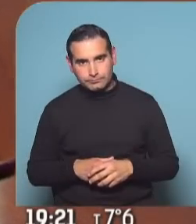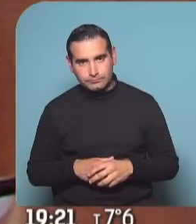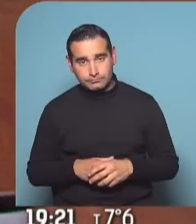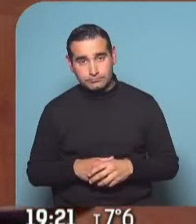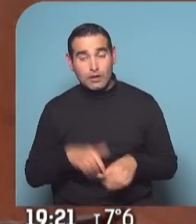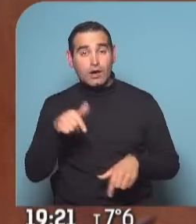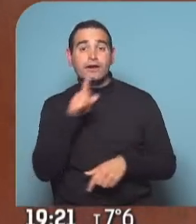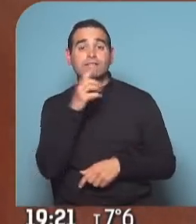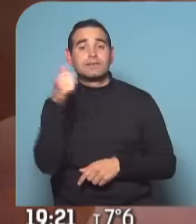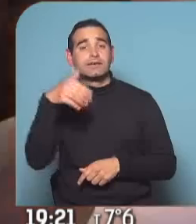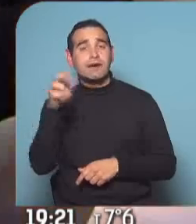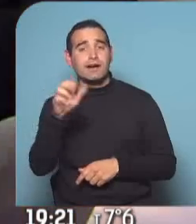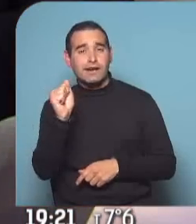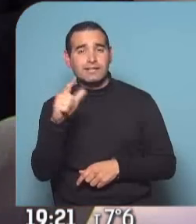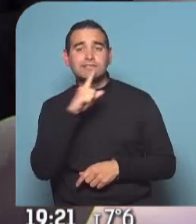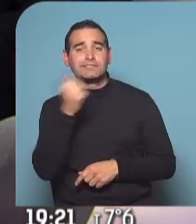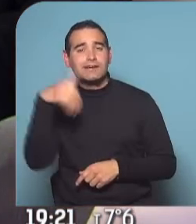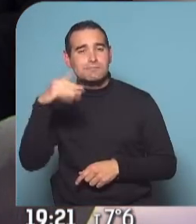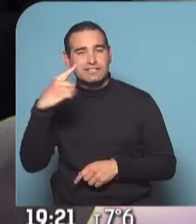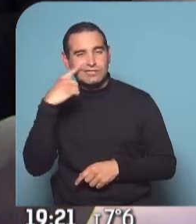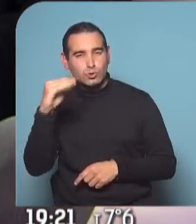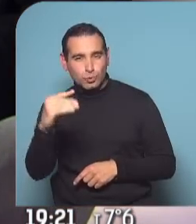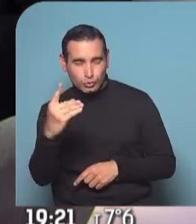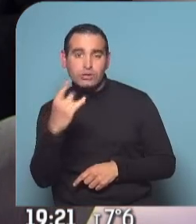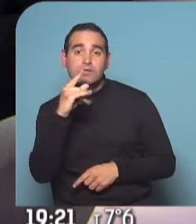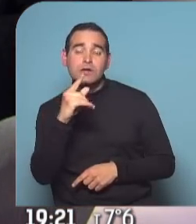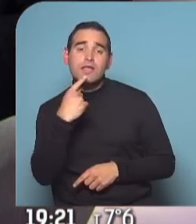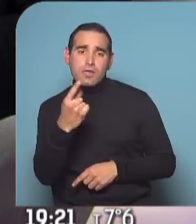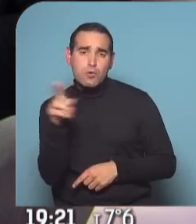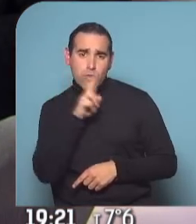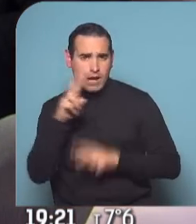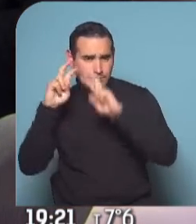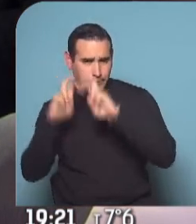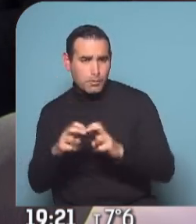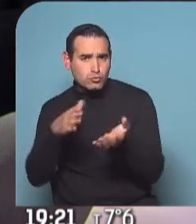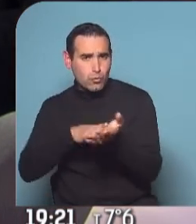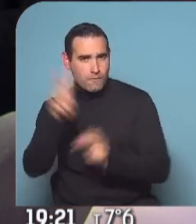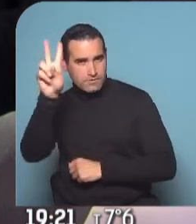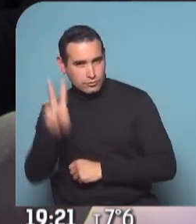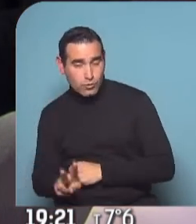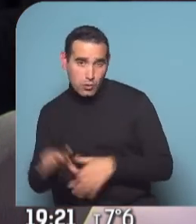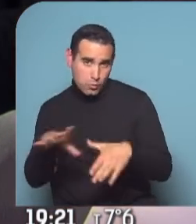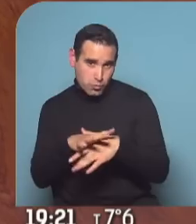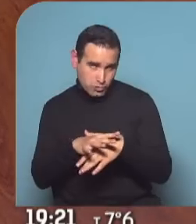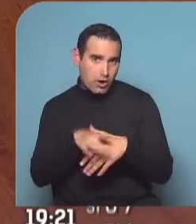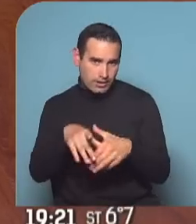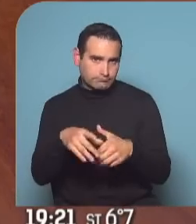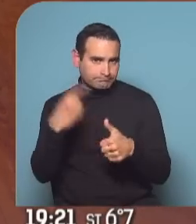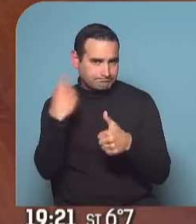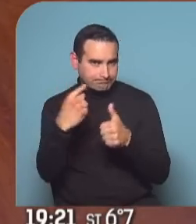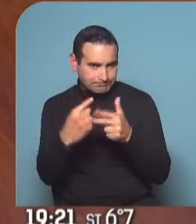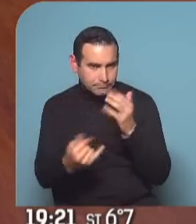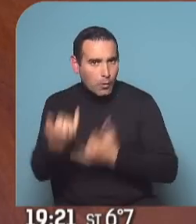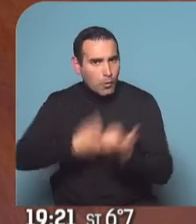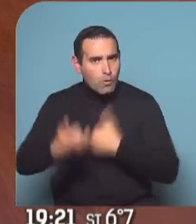Estamos con Tamara Tamasiuk, que es investigadora senior especializada en Venezuela y justamente con muchos detalles sobre